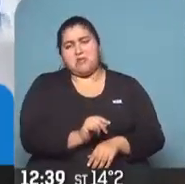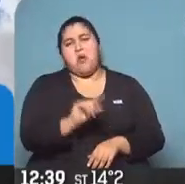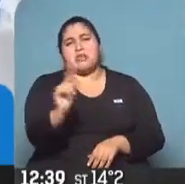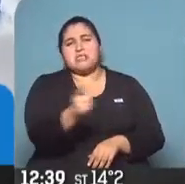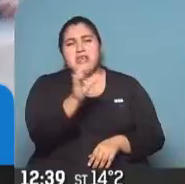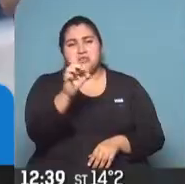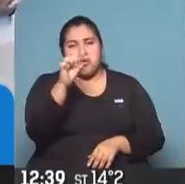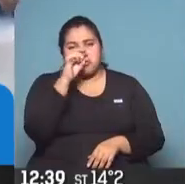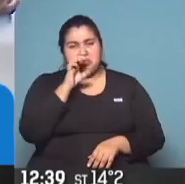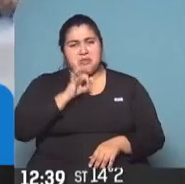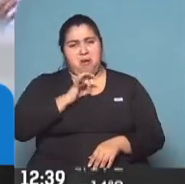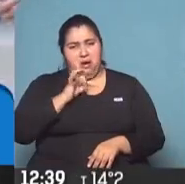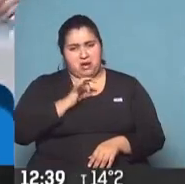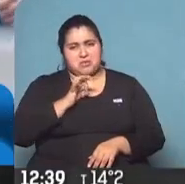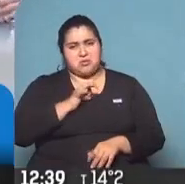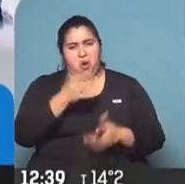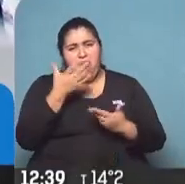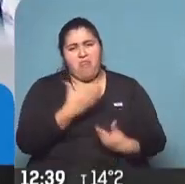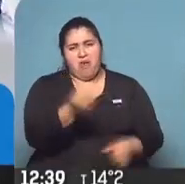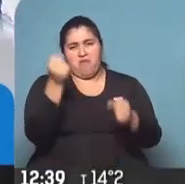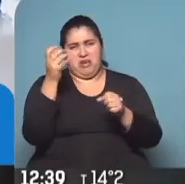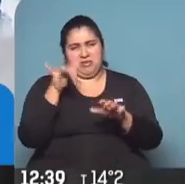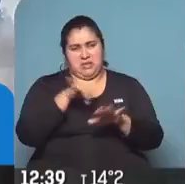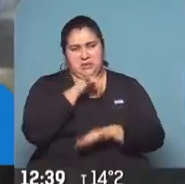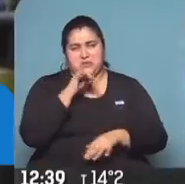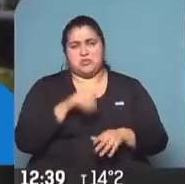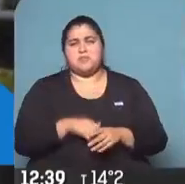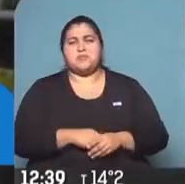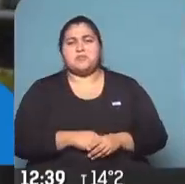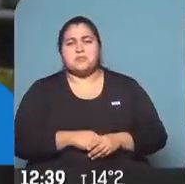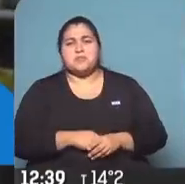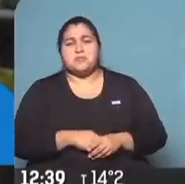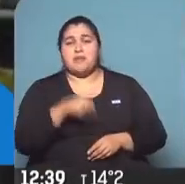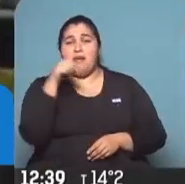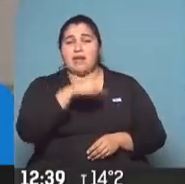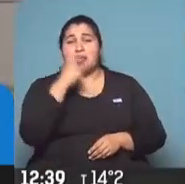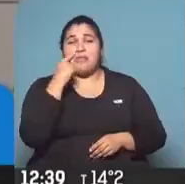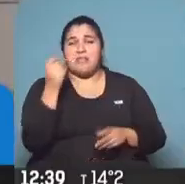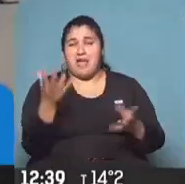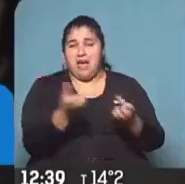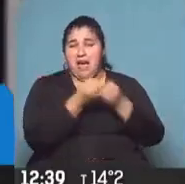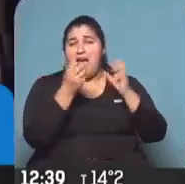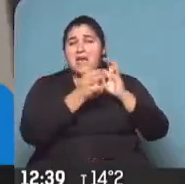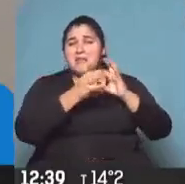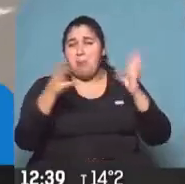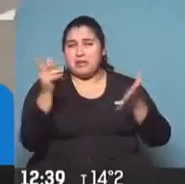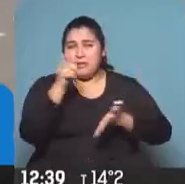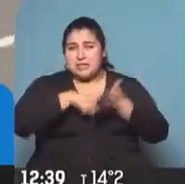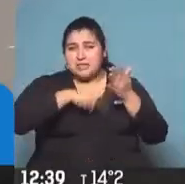años dependiendo nuestro cielo en este día de la independencia nacional